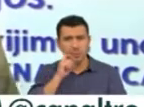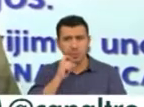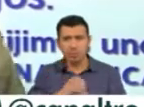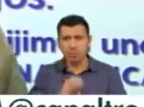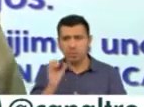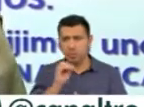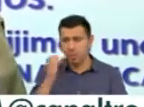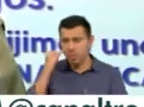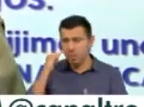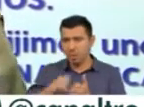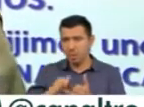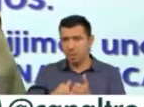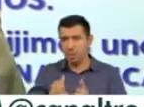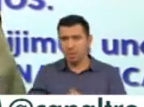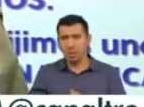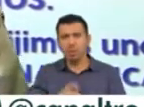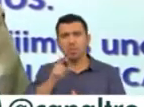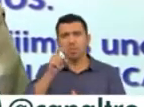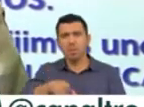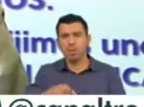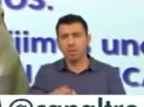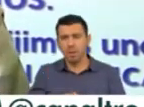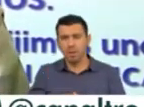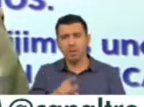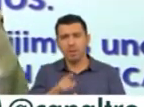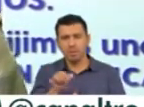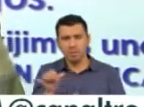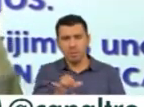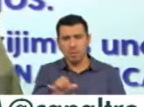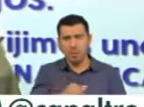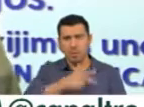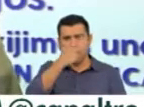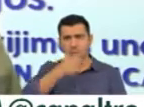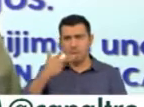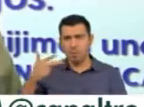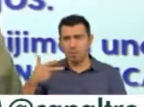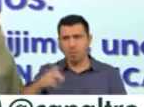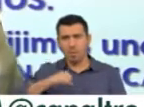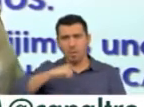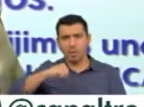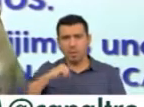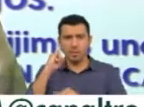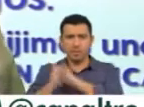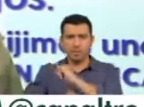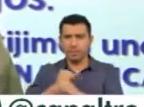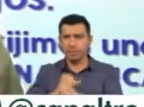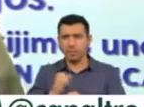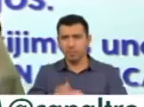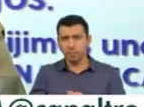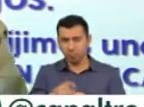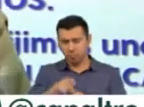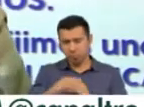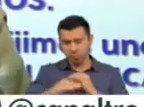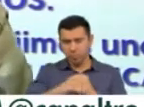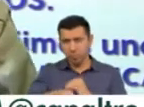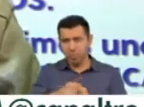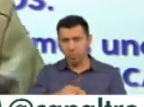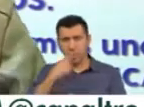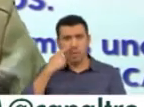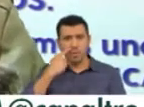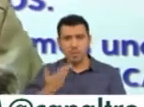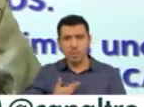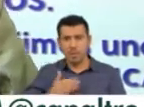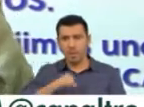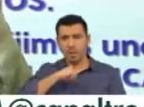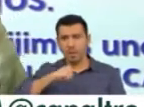de identidad sea como dicen las cartas constitucionales los derechos internacionales es de los padres y son derechos y